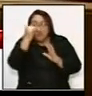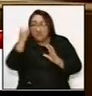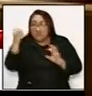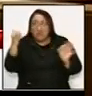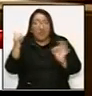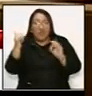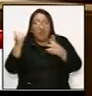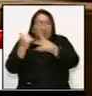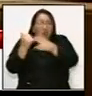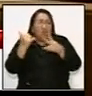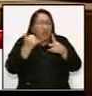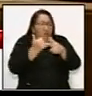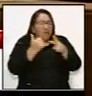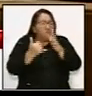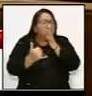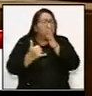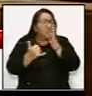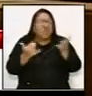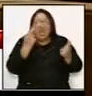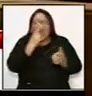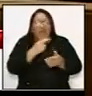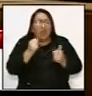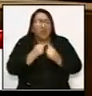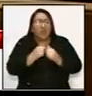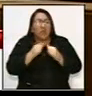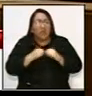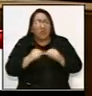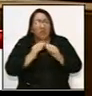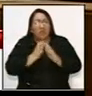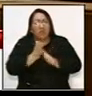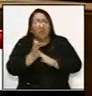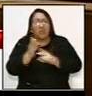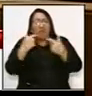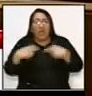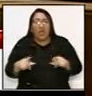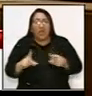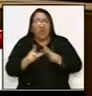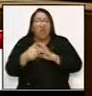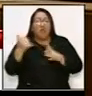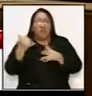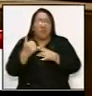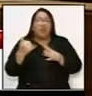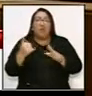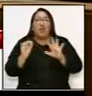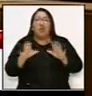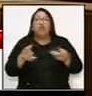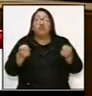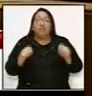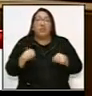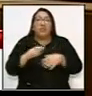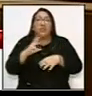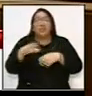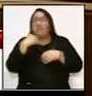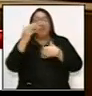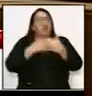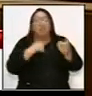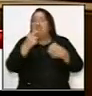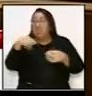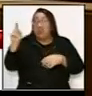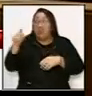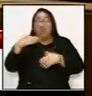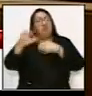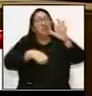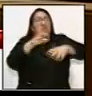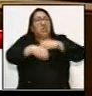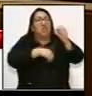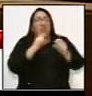Es una cosa extraña que no se haya grabado la continuidad y que no se haya parado el allanamiento, tal como le he explicado, que hubieran podido perfectamente